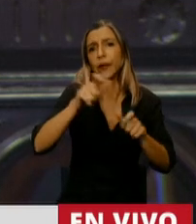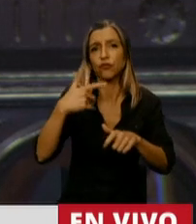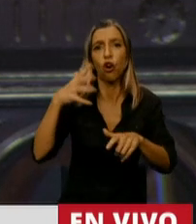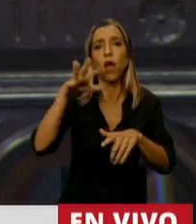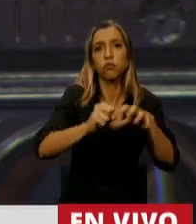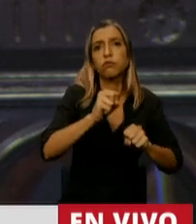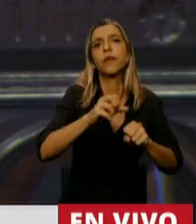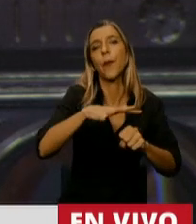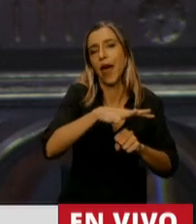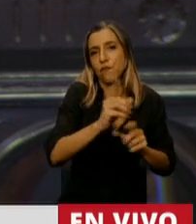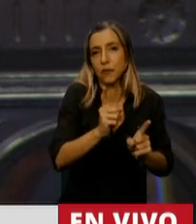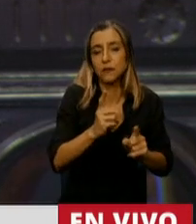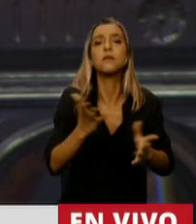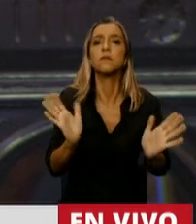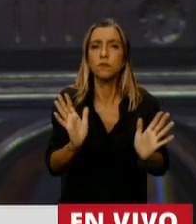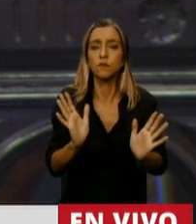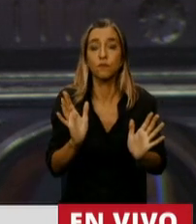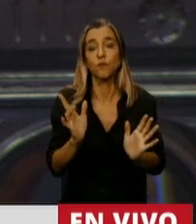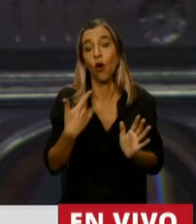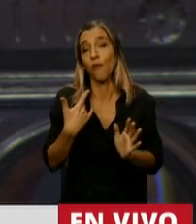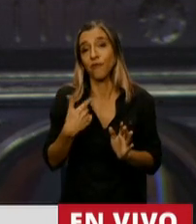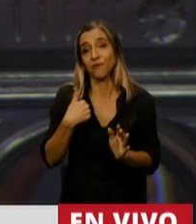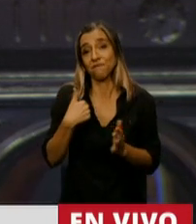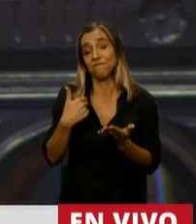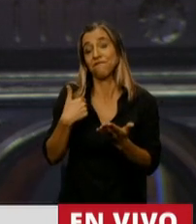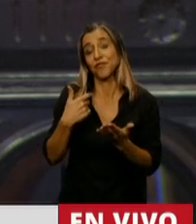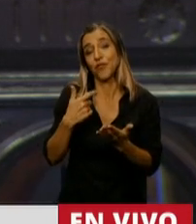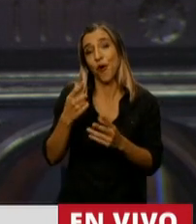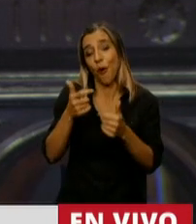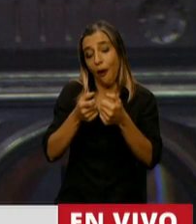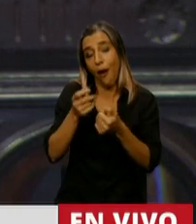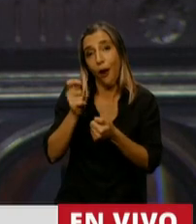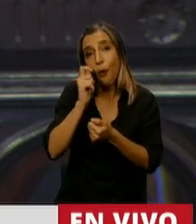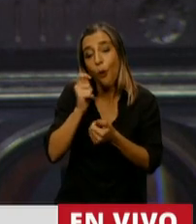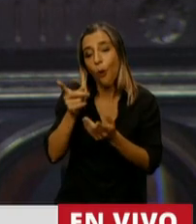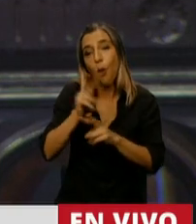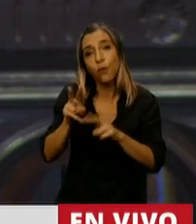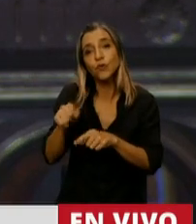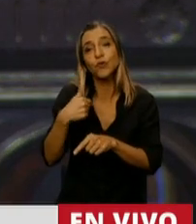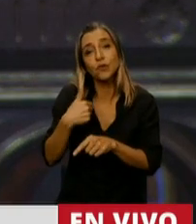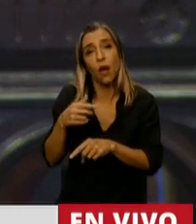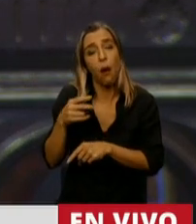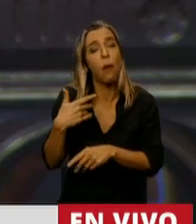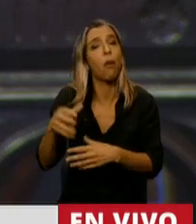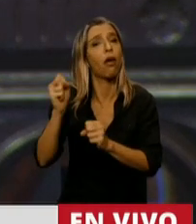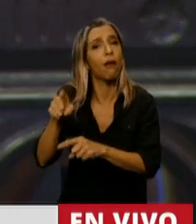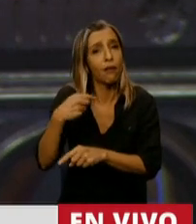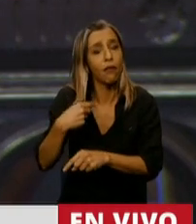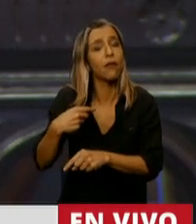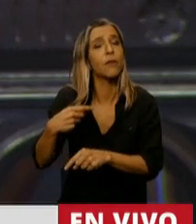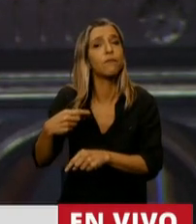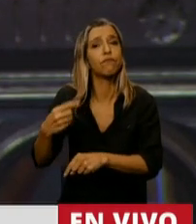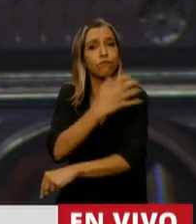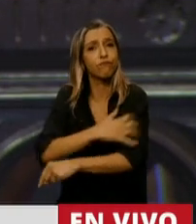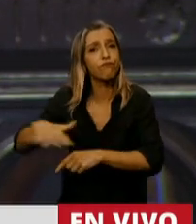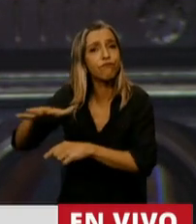la Argentina? Estaba googleando y tratando de ver un poquito qué pasaba y la primer villa de emergencia, como